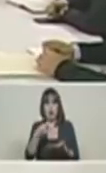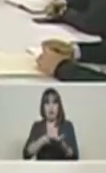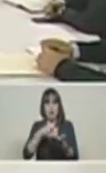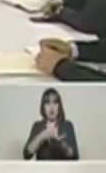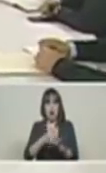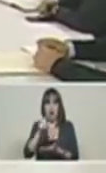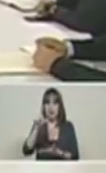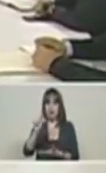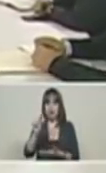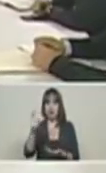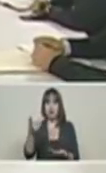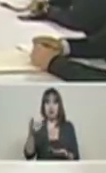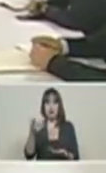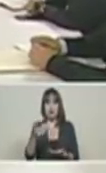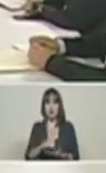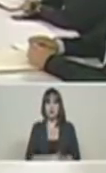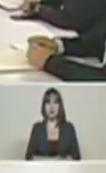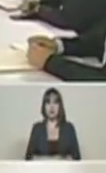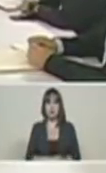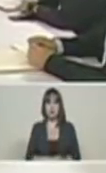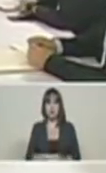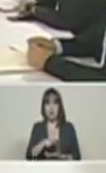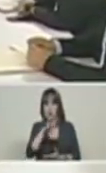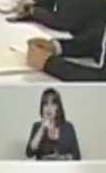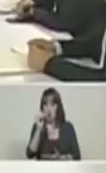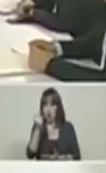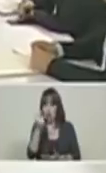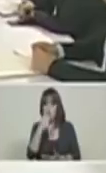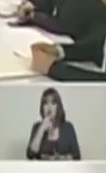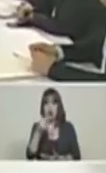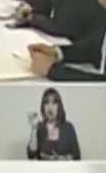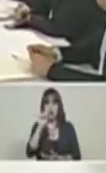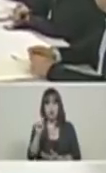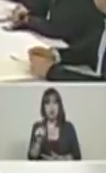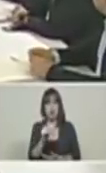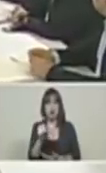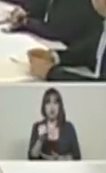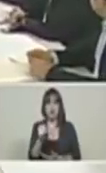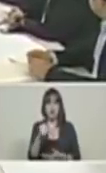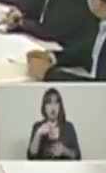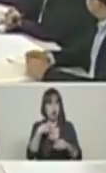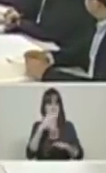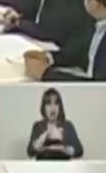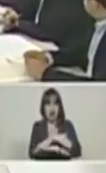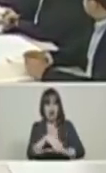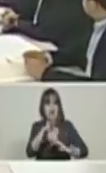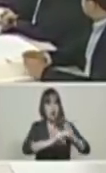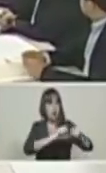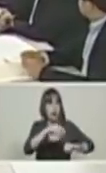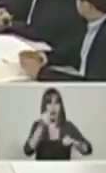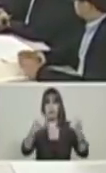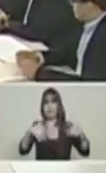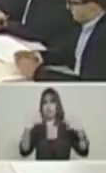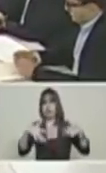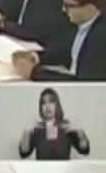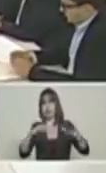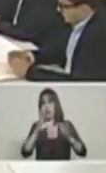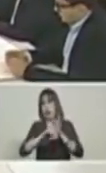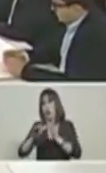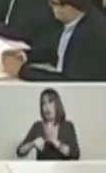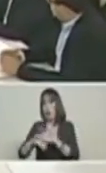al costo. Sale una persona a comprarlo a la calle y lo roban, lo quieren robar.